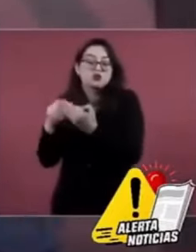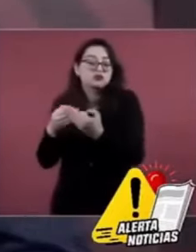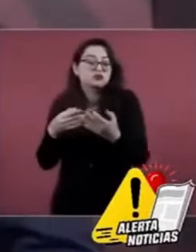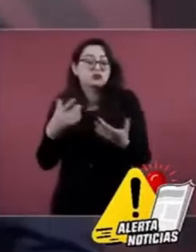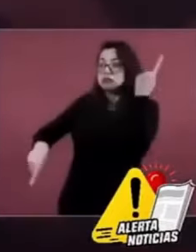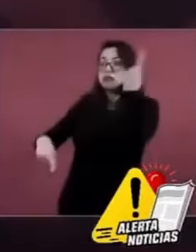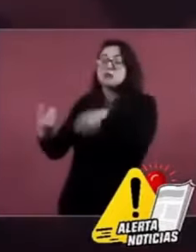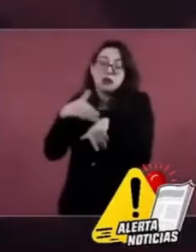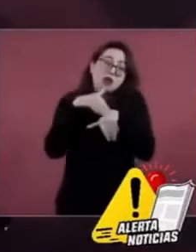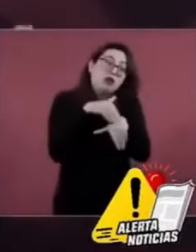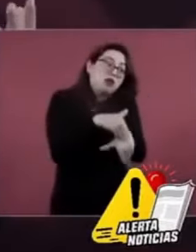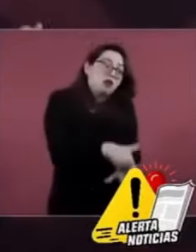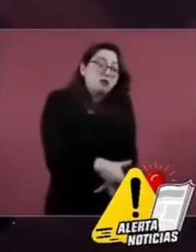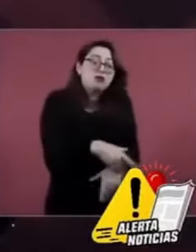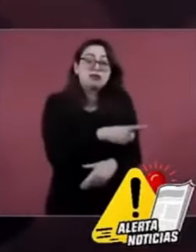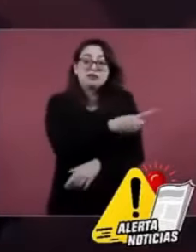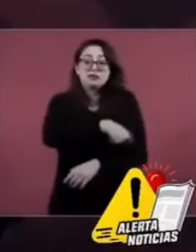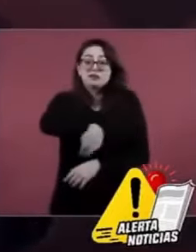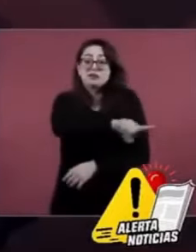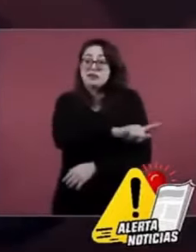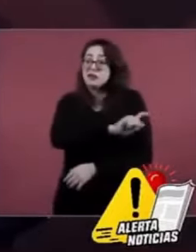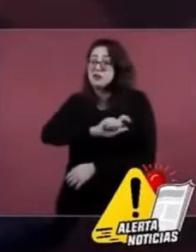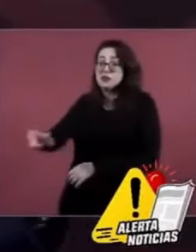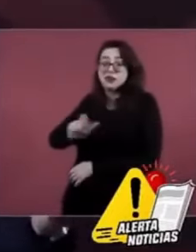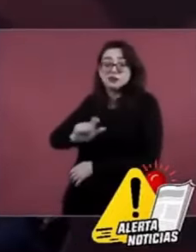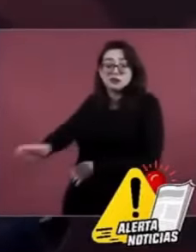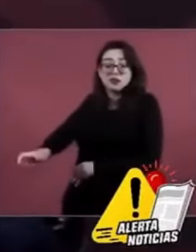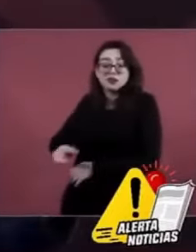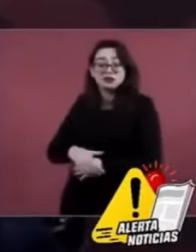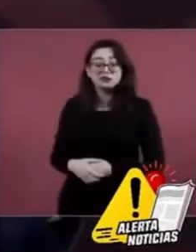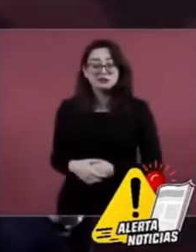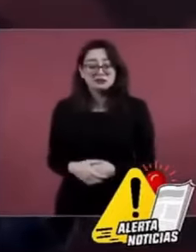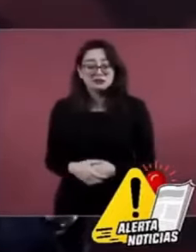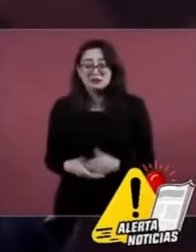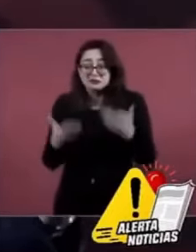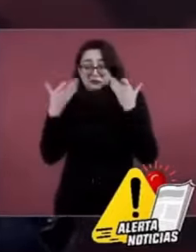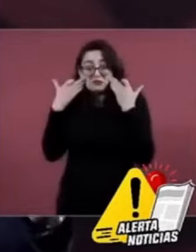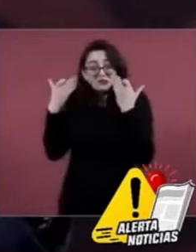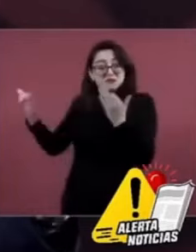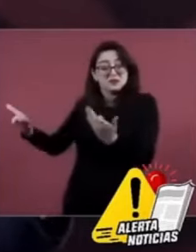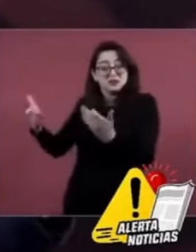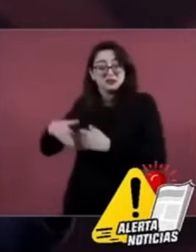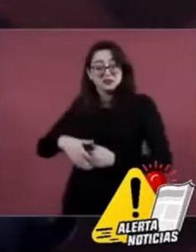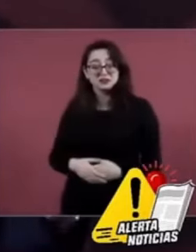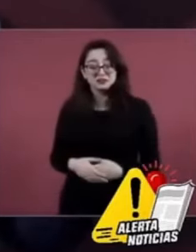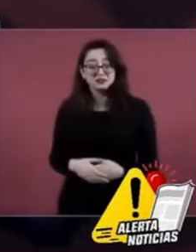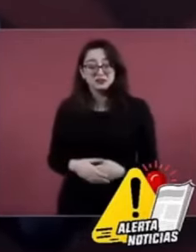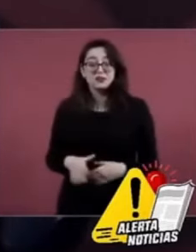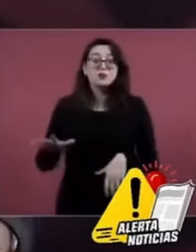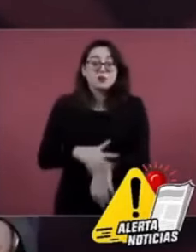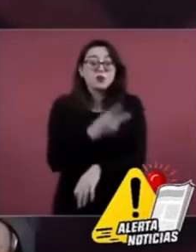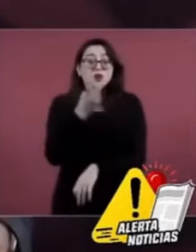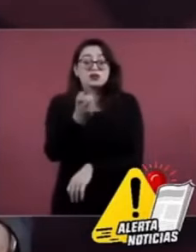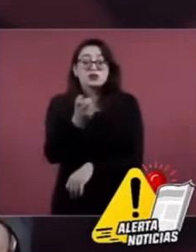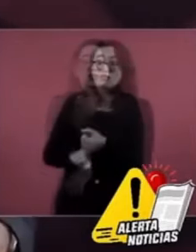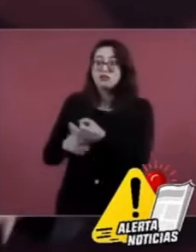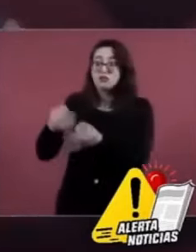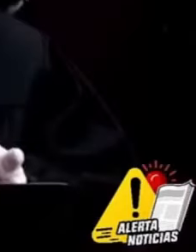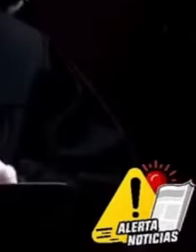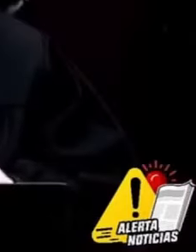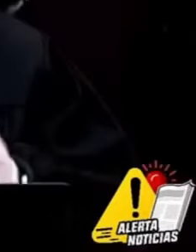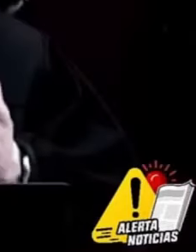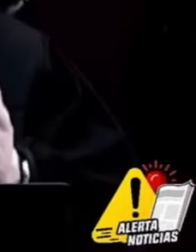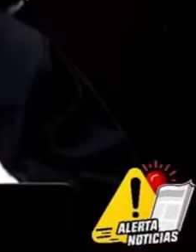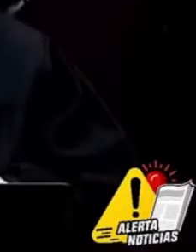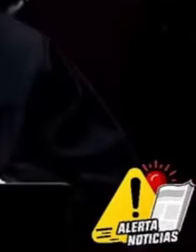pretenden beneficiar al pueblo mexicano y no solo a un grupo de poder, pero fuera máscaras. Y ahora